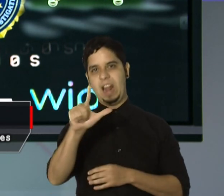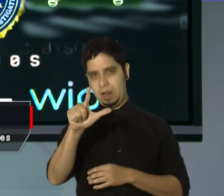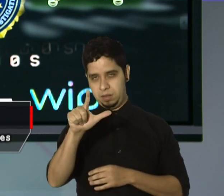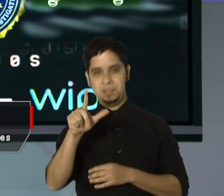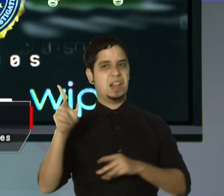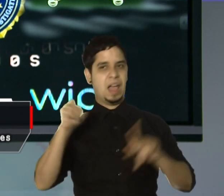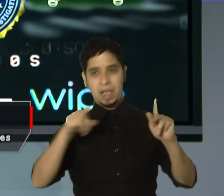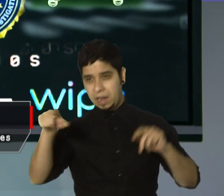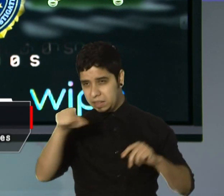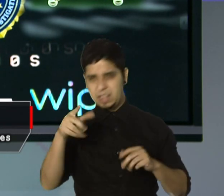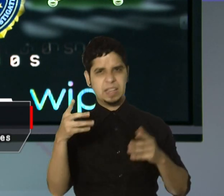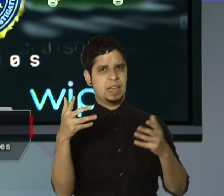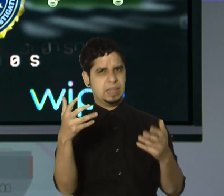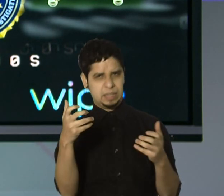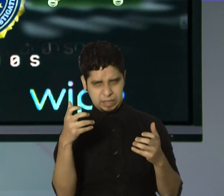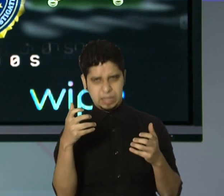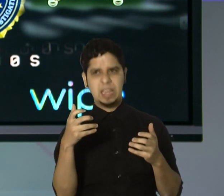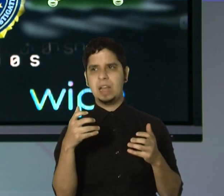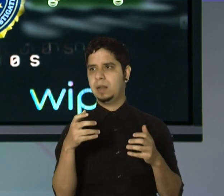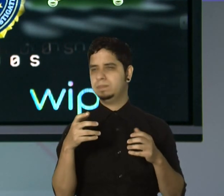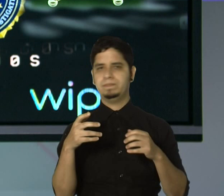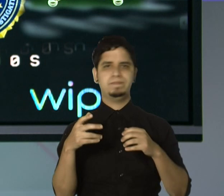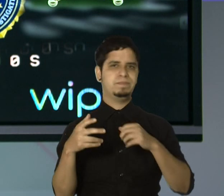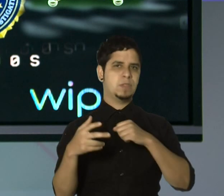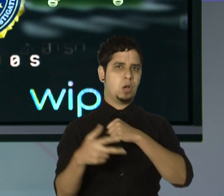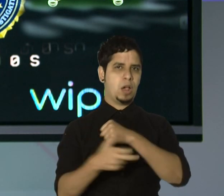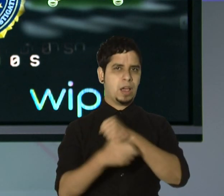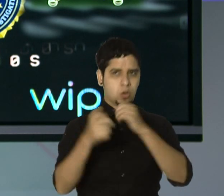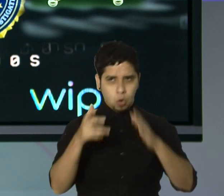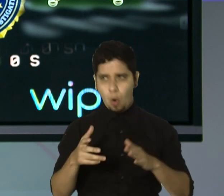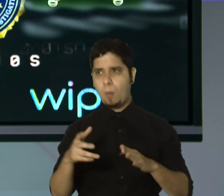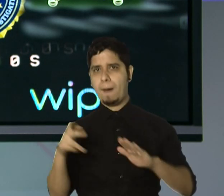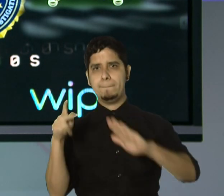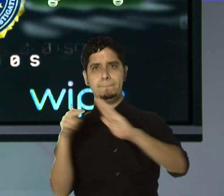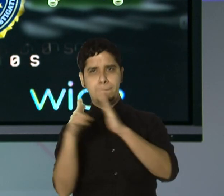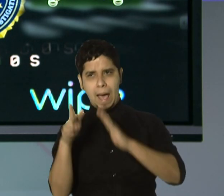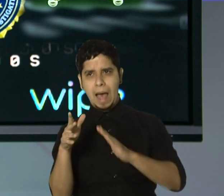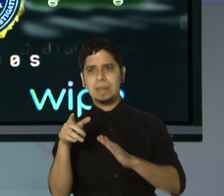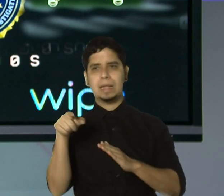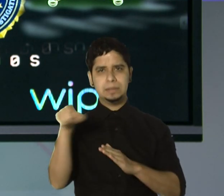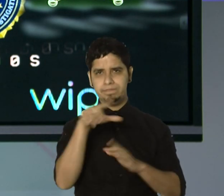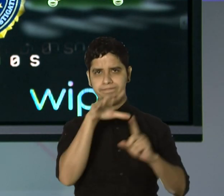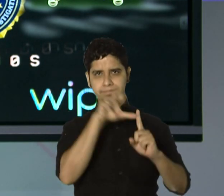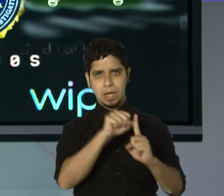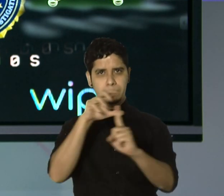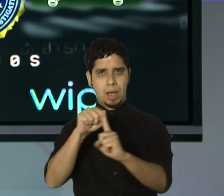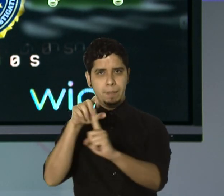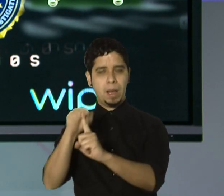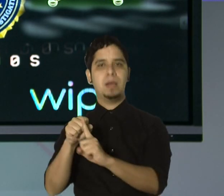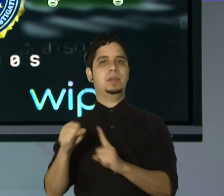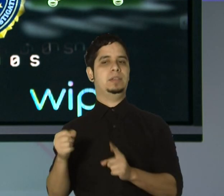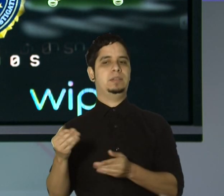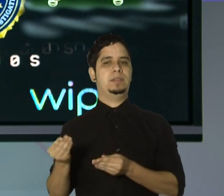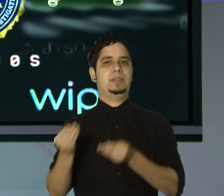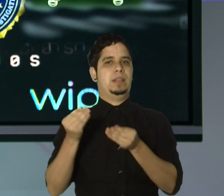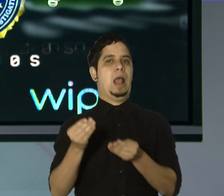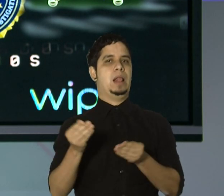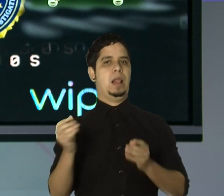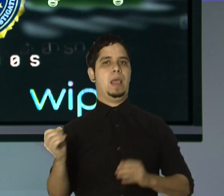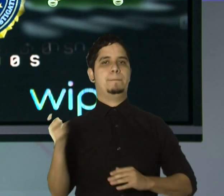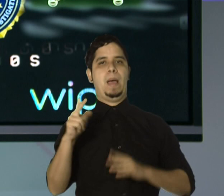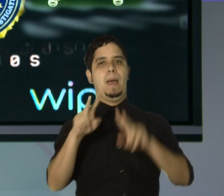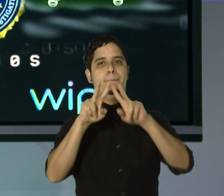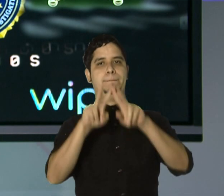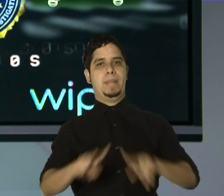ciudadanos que desean sacar a esos criminales que se encuentran en la calle y devolverle la paz a nuestra hermosa